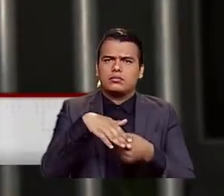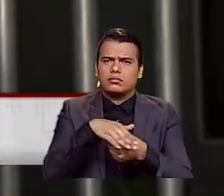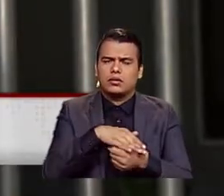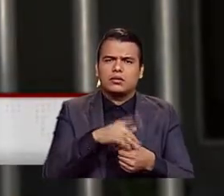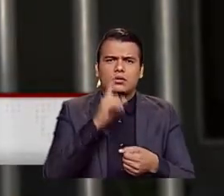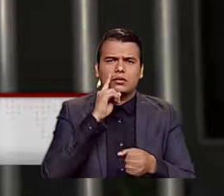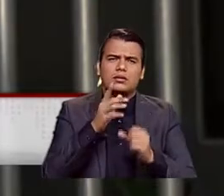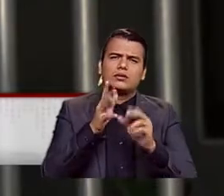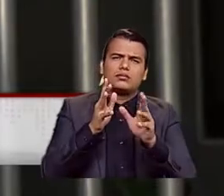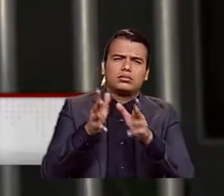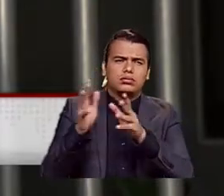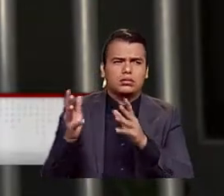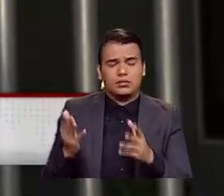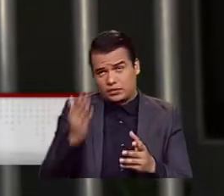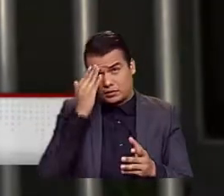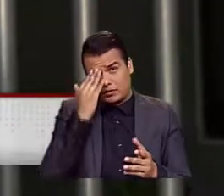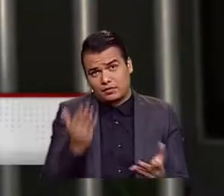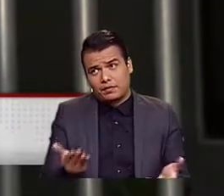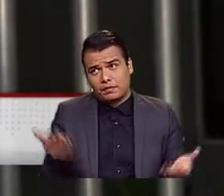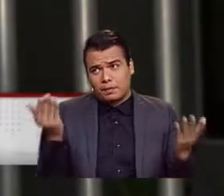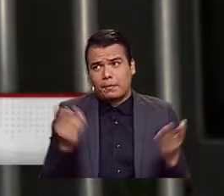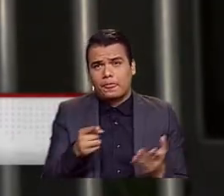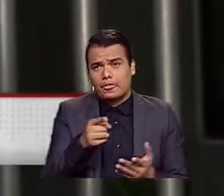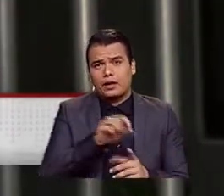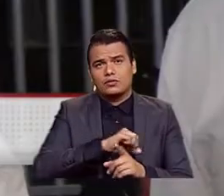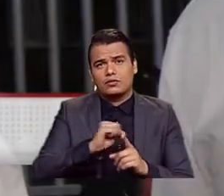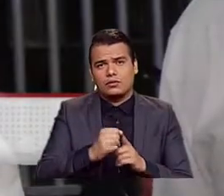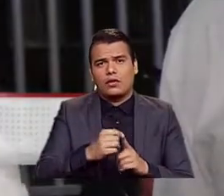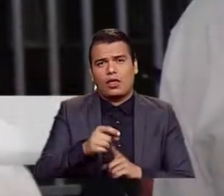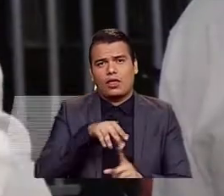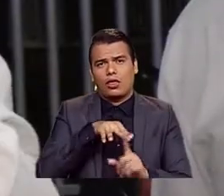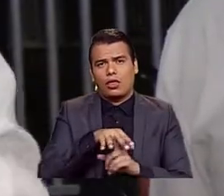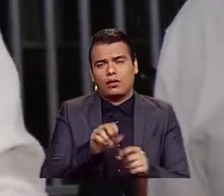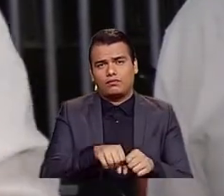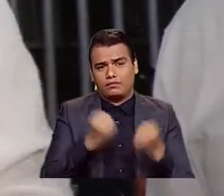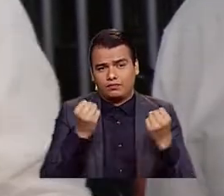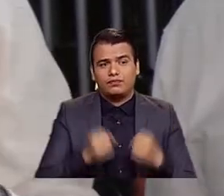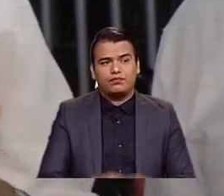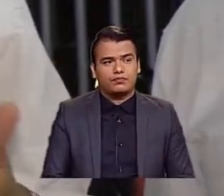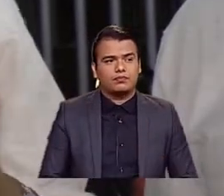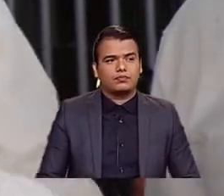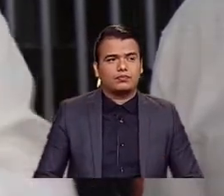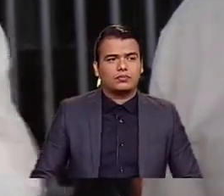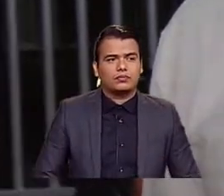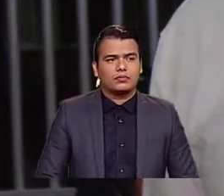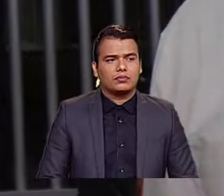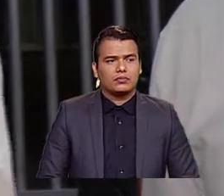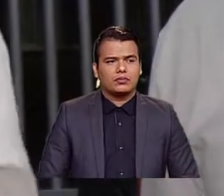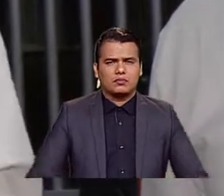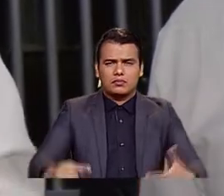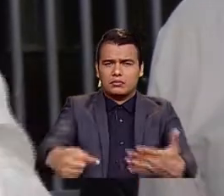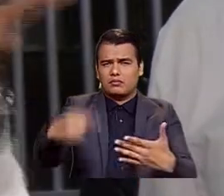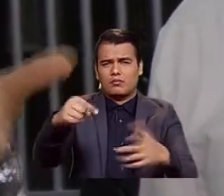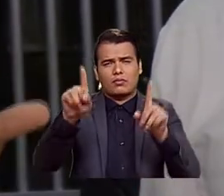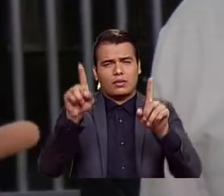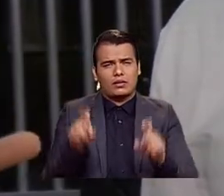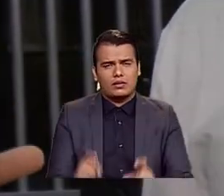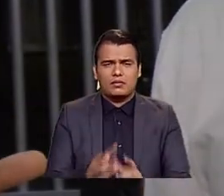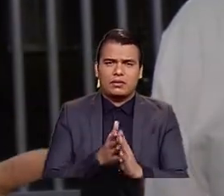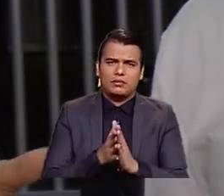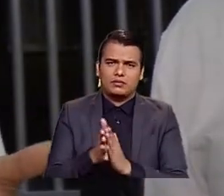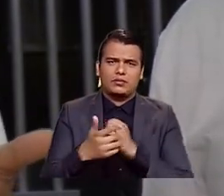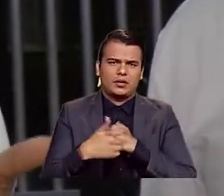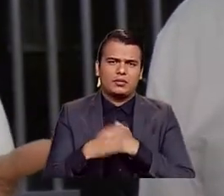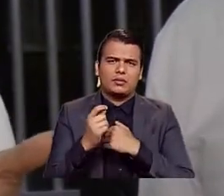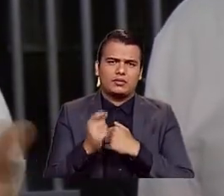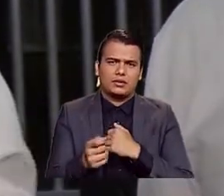la palabra, porque hoy se ha descompuesto el tejido social. Harold, muchísimas gracias. Son muchos temas que hay que tocar, desafortunadamente por el